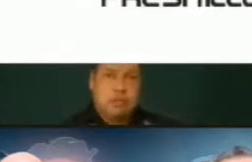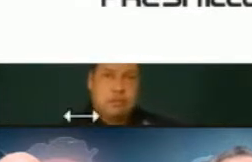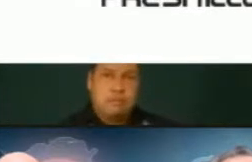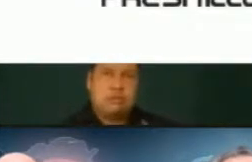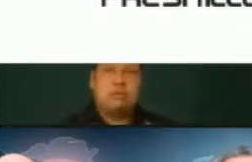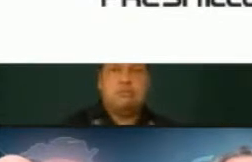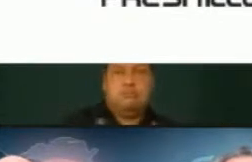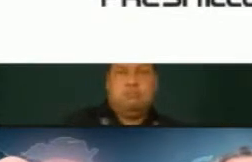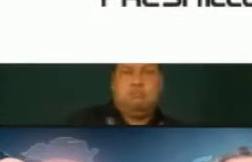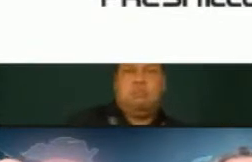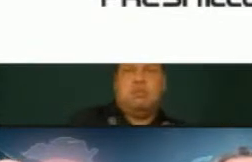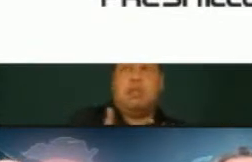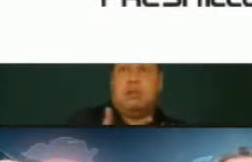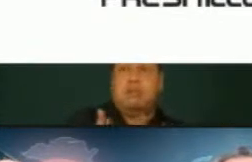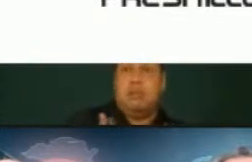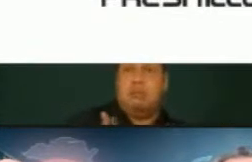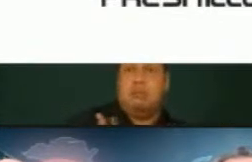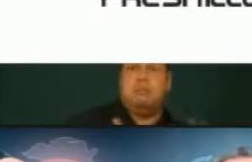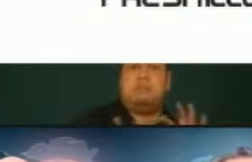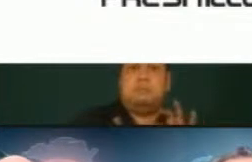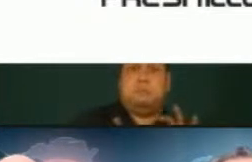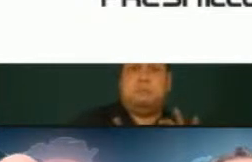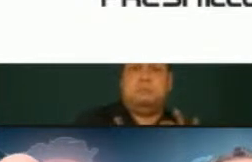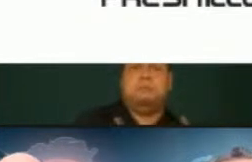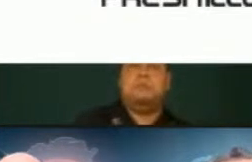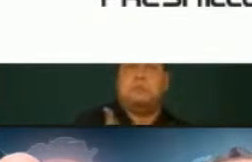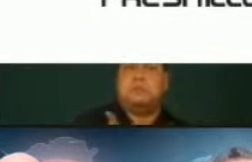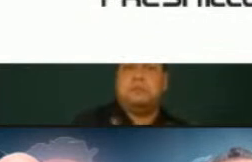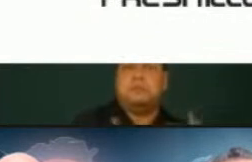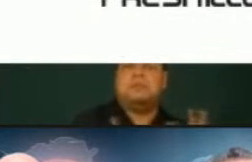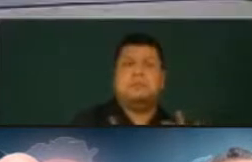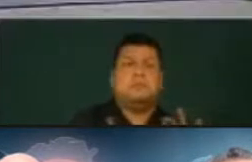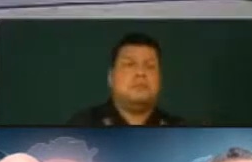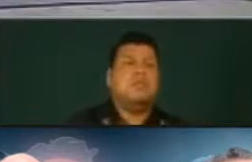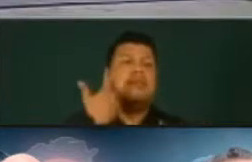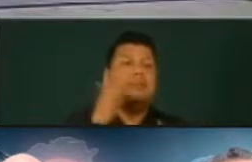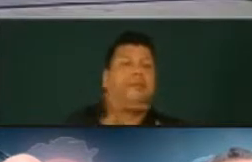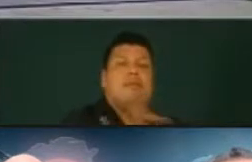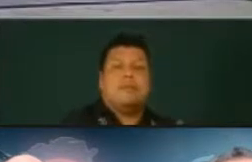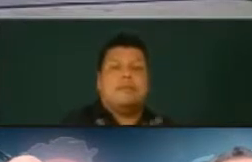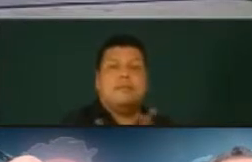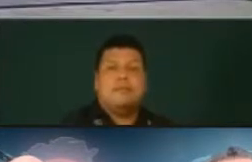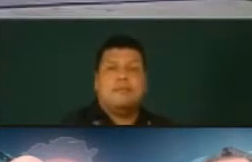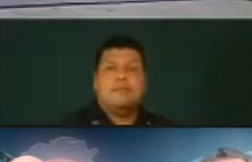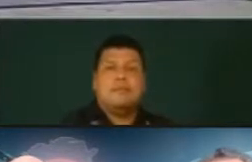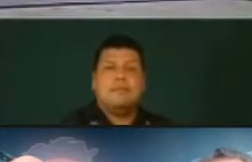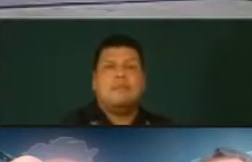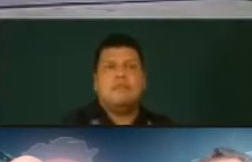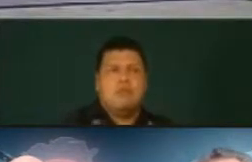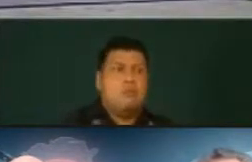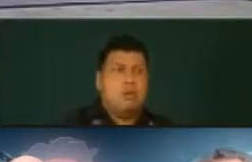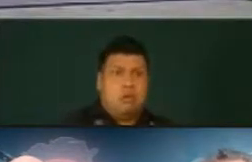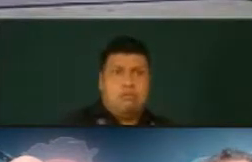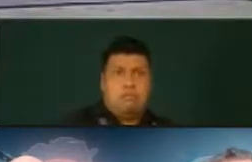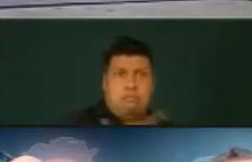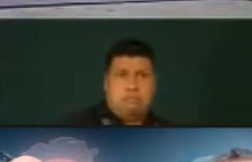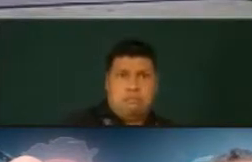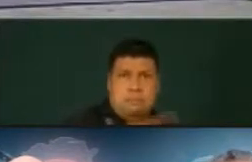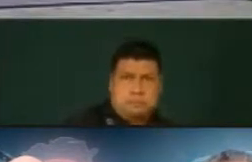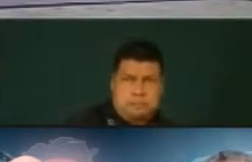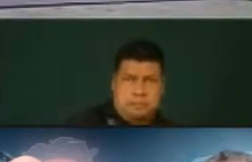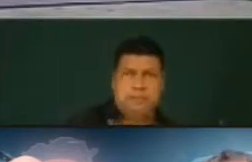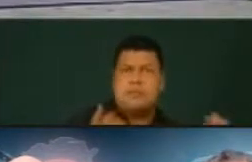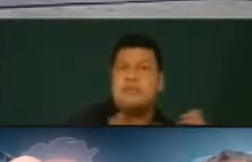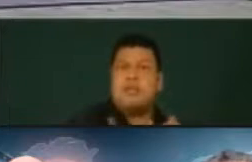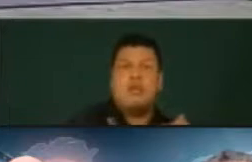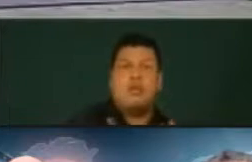solamente de exigirle a Andrés Manuel. Tenemos que hacer las cosas nosotros mismos. Miles de mexicanos que salen